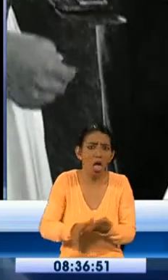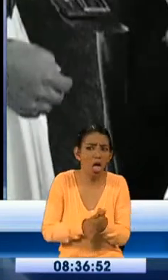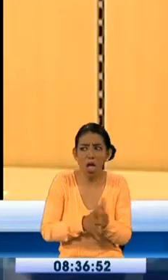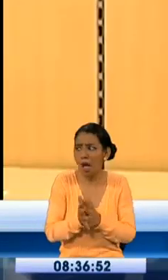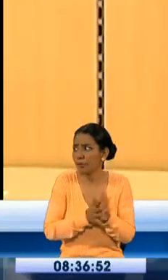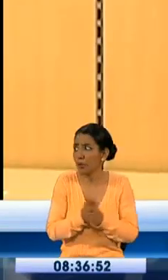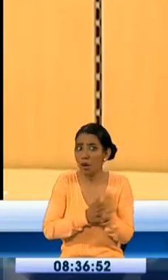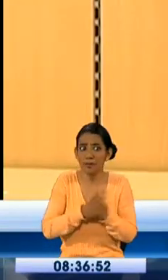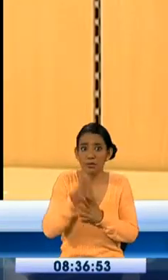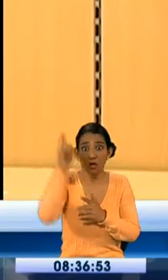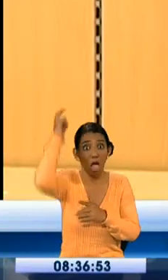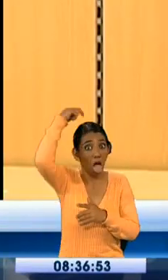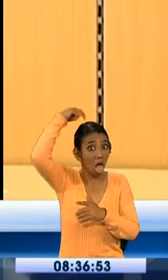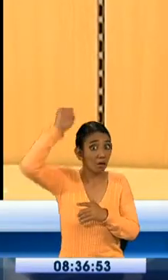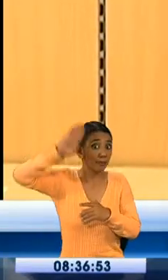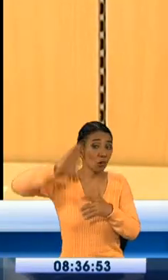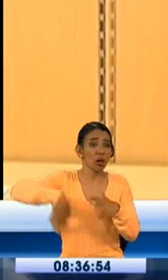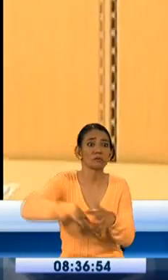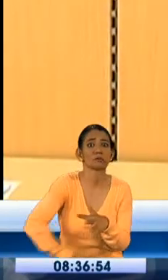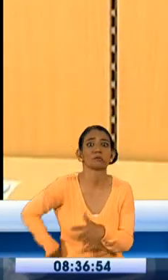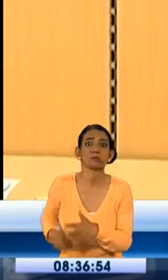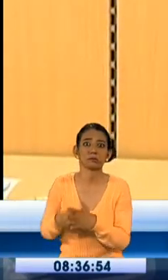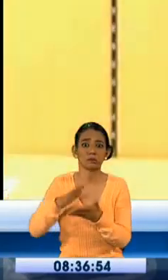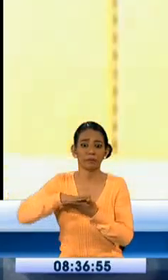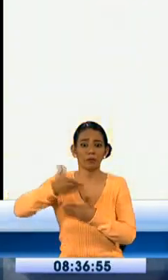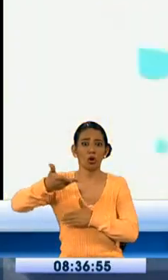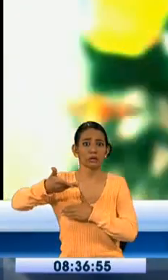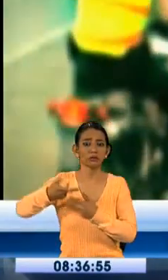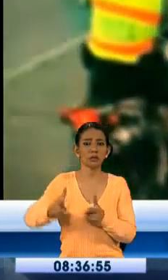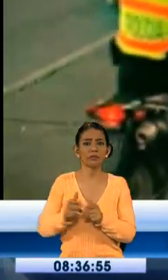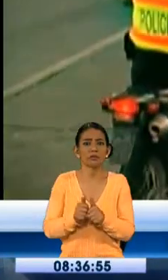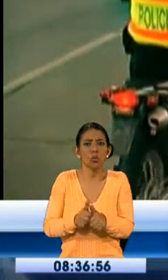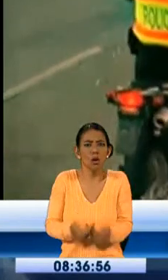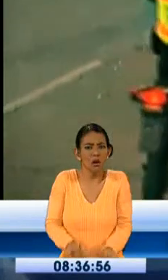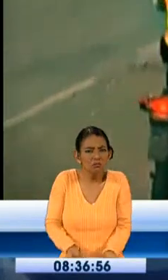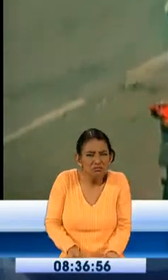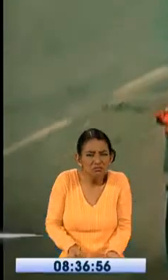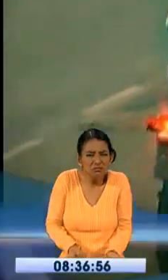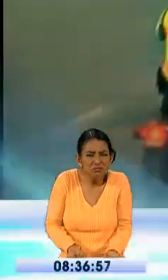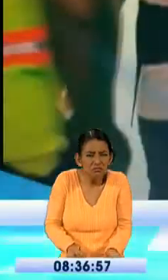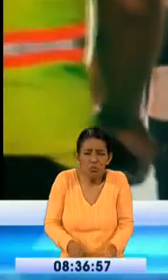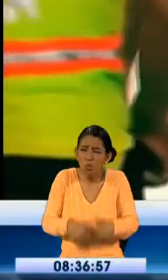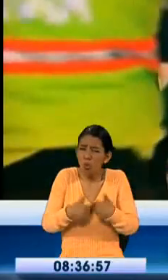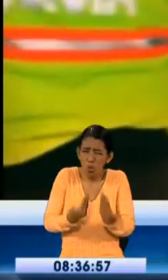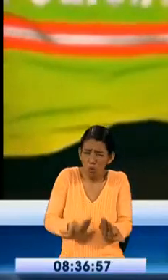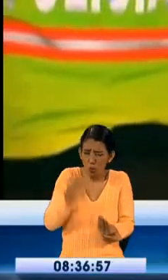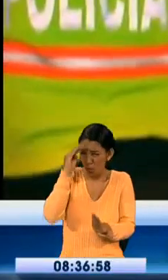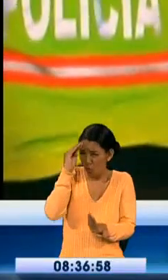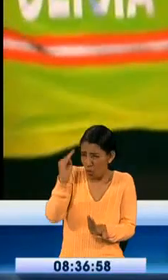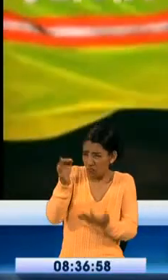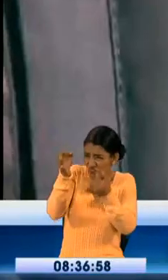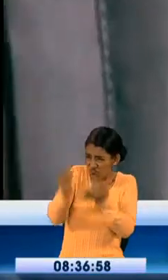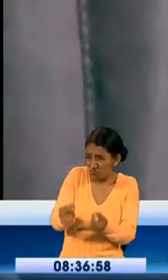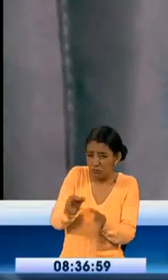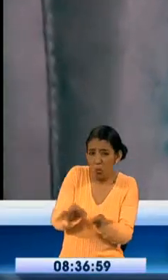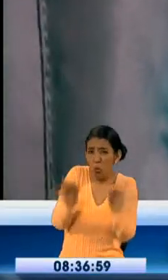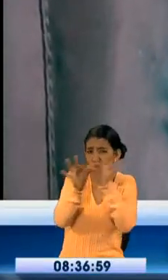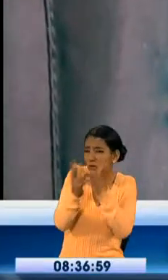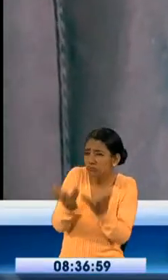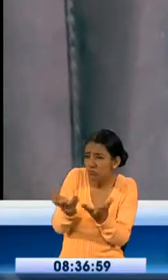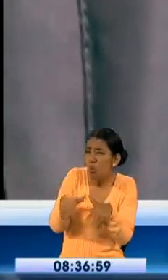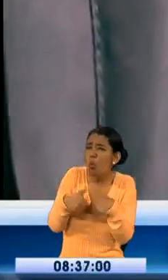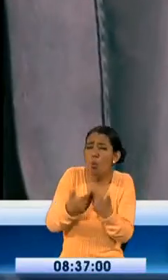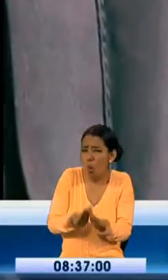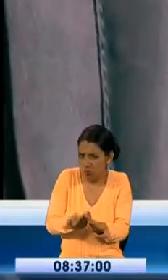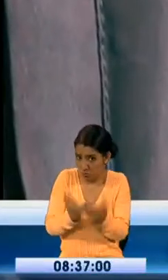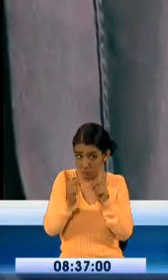este individuo para llevarse, dice, una laptop, sí mismo un celular. Aprender a reconocer al policía es la tarea de la ciudadanía. Primero,